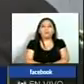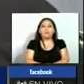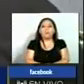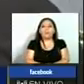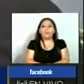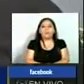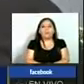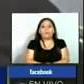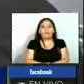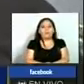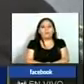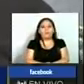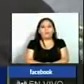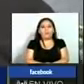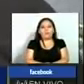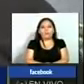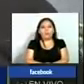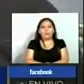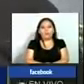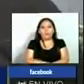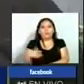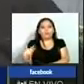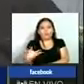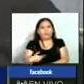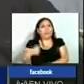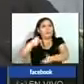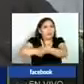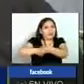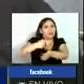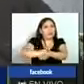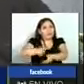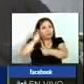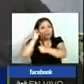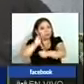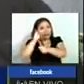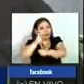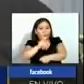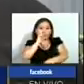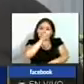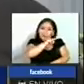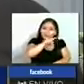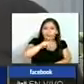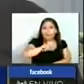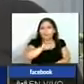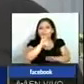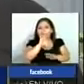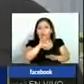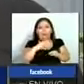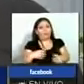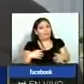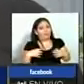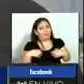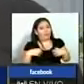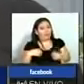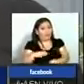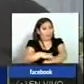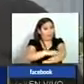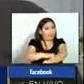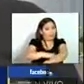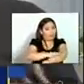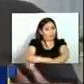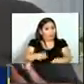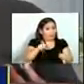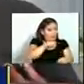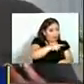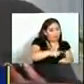estado Hemos estado Protestando Y hemos estado Diciendo que las vidas Negras importan Pero no solo Deben importarle A la gente